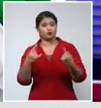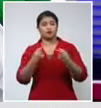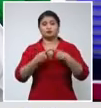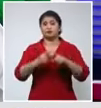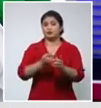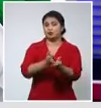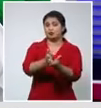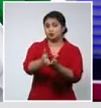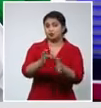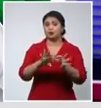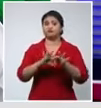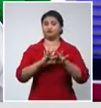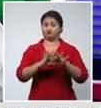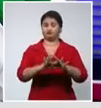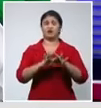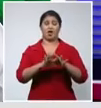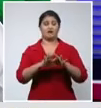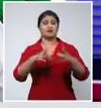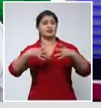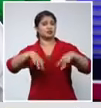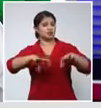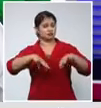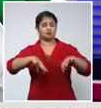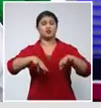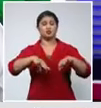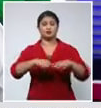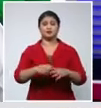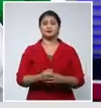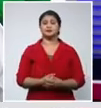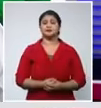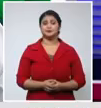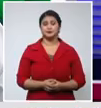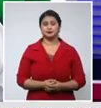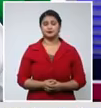los propósitos de Cuba, y todavía pues